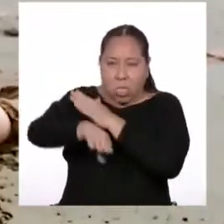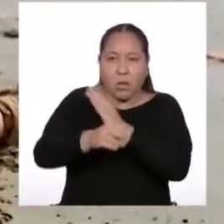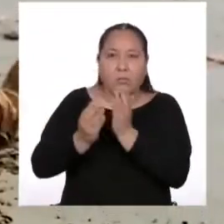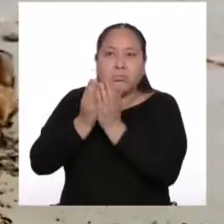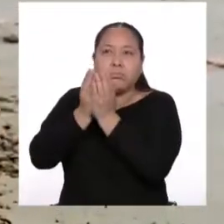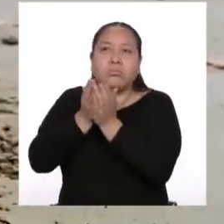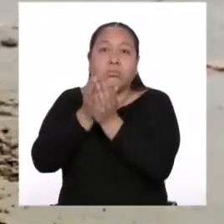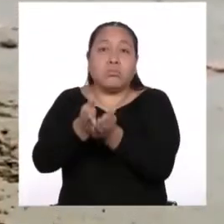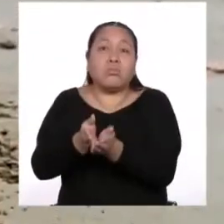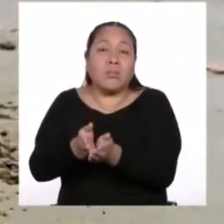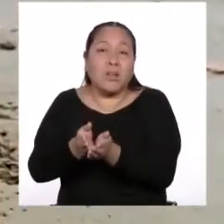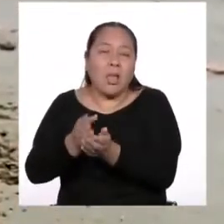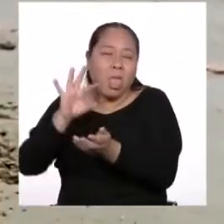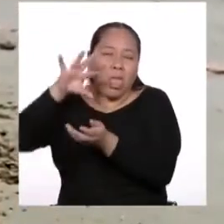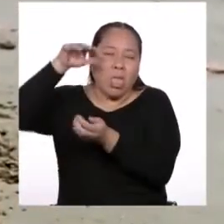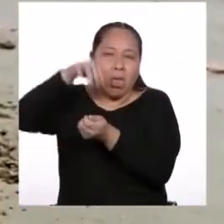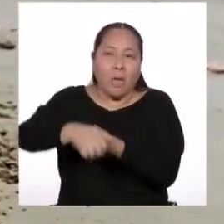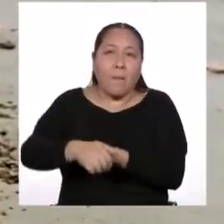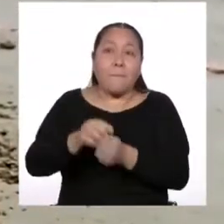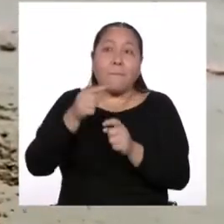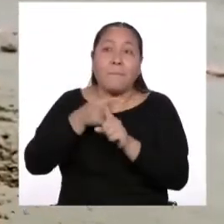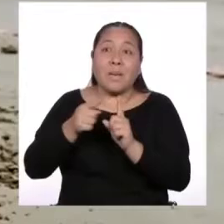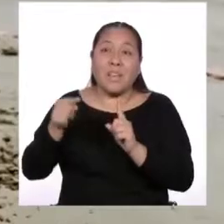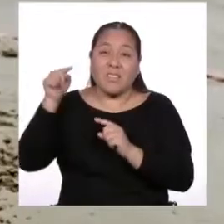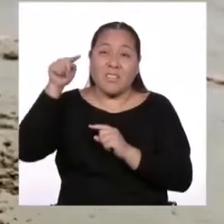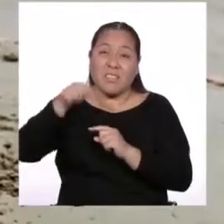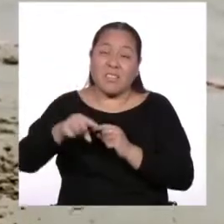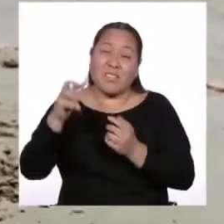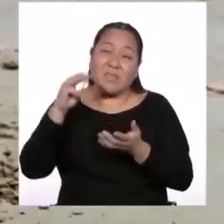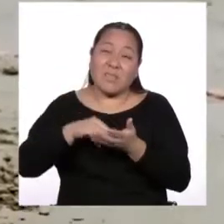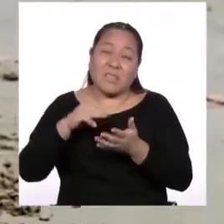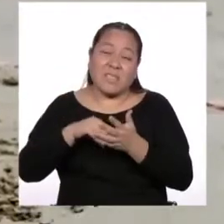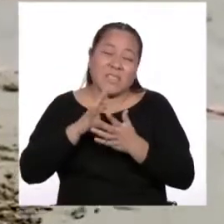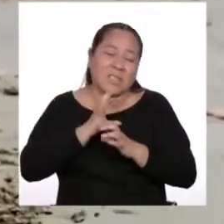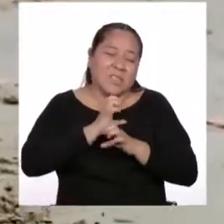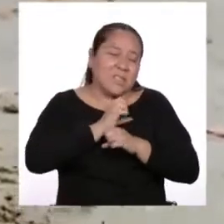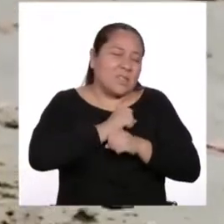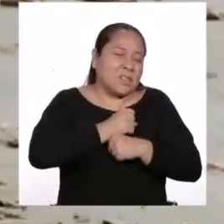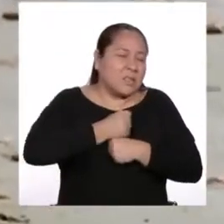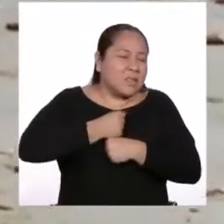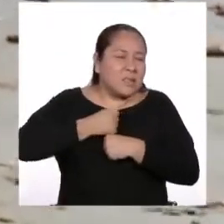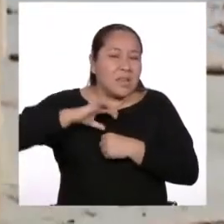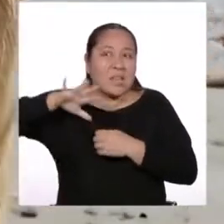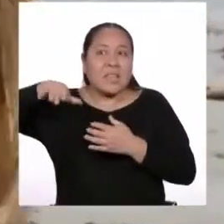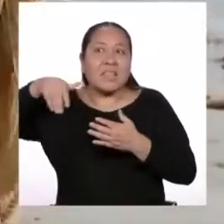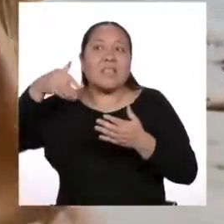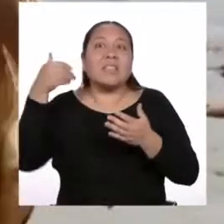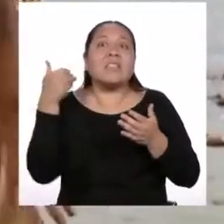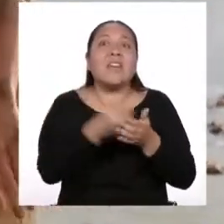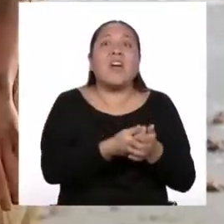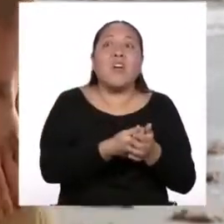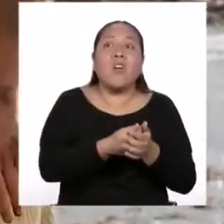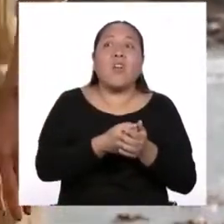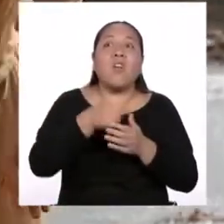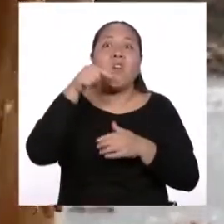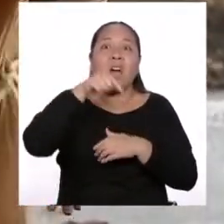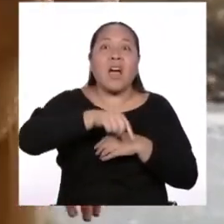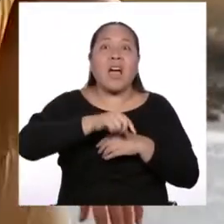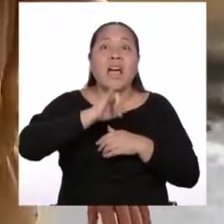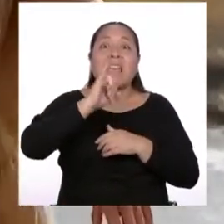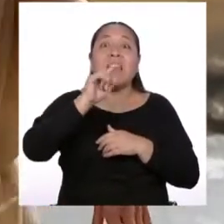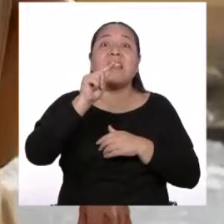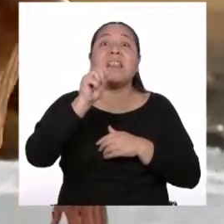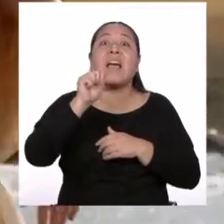su fortuna, el tripulante más sufrido logró llegar a la tierra que le había sido esquiva por 20